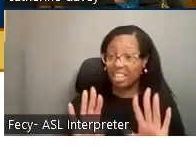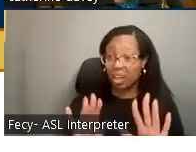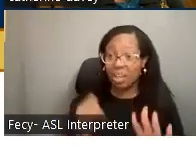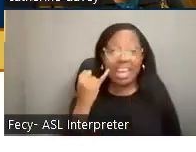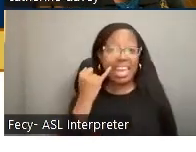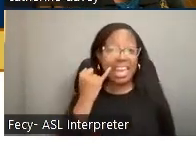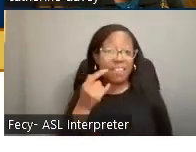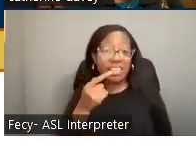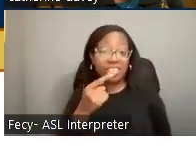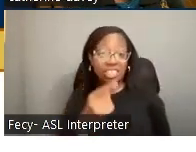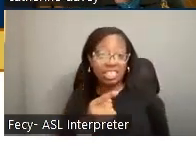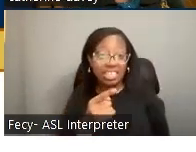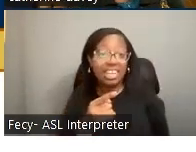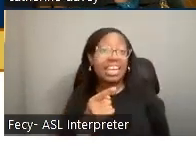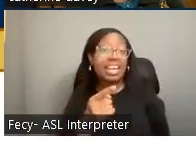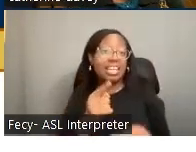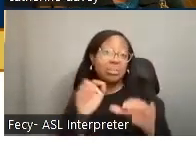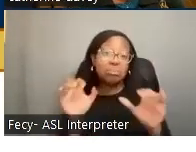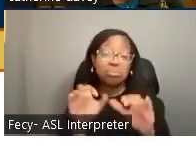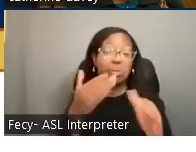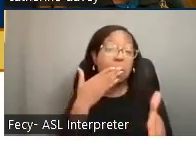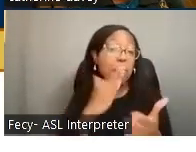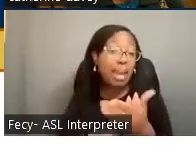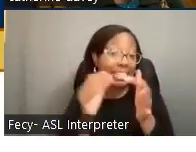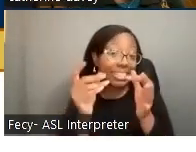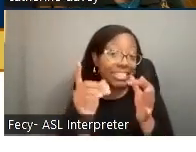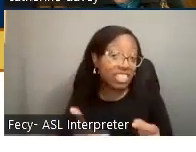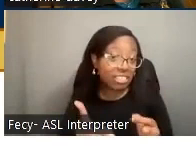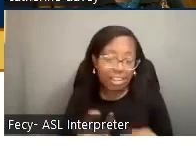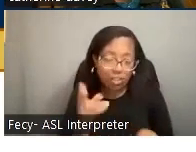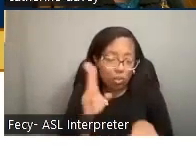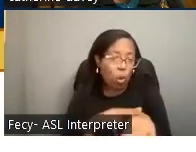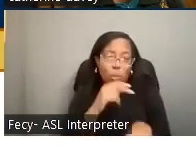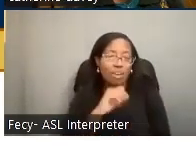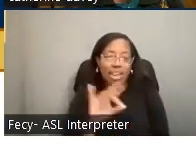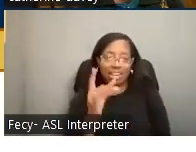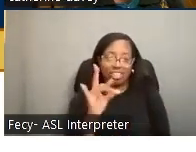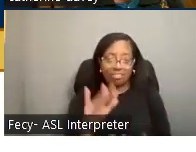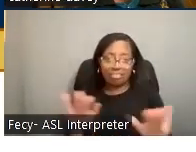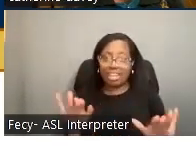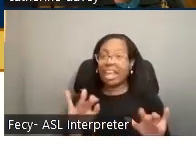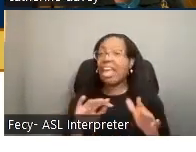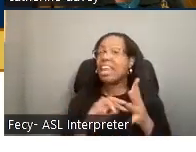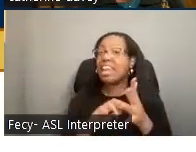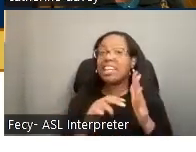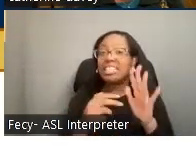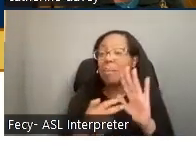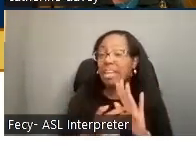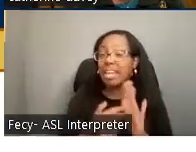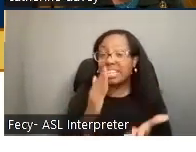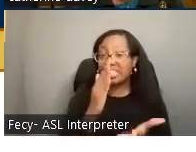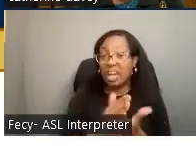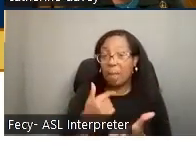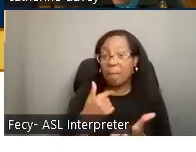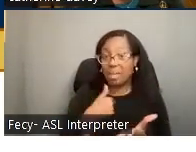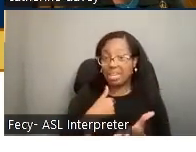if decisiones y yo May is solo la making hago bad cuando ella no puede. decisions, Entonces, si May está say tomando malas humans decisiones, do, como it muchos niños won't de stop 18 her años, from esto no me va moving a some money